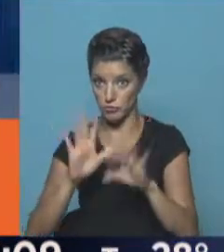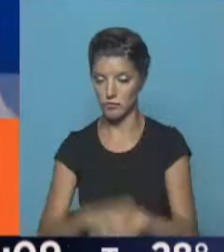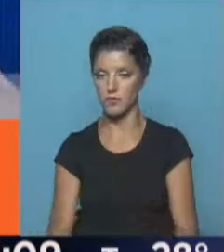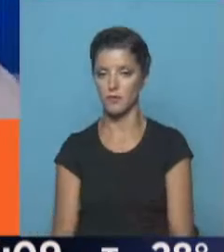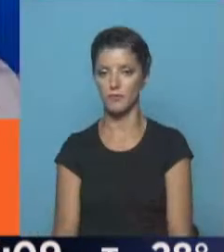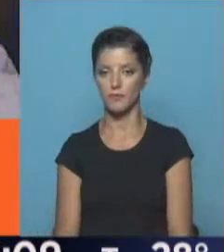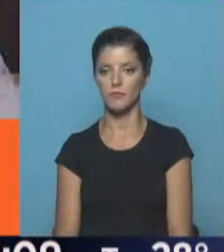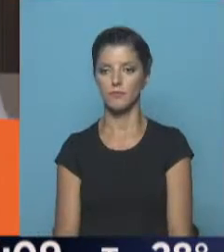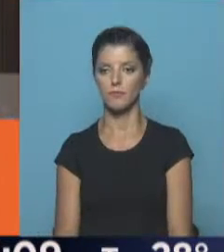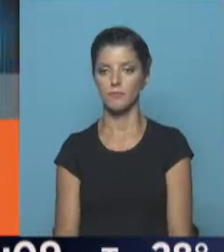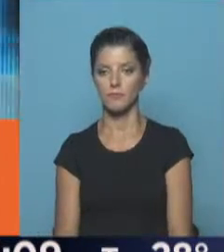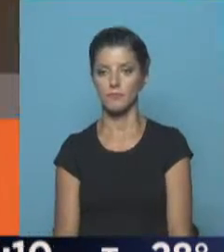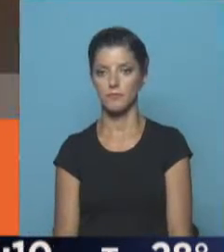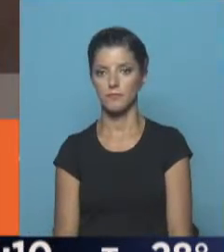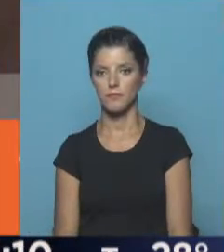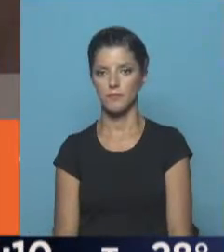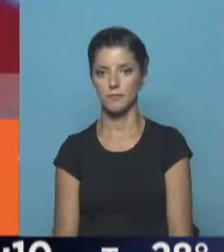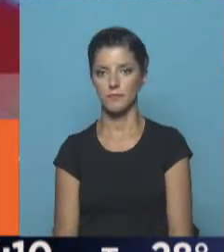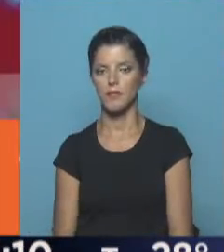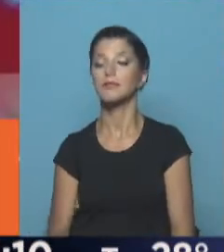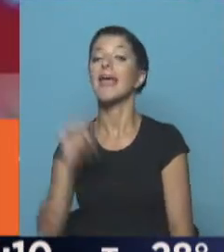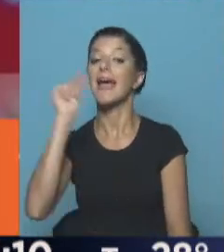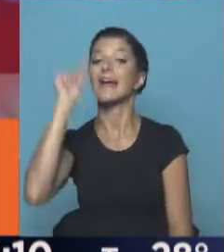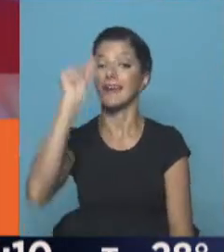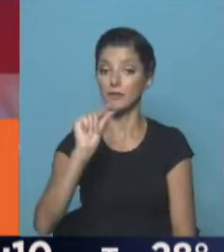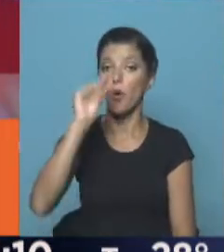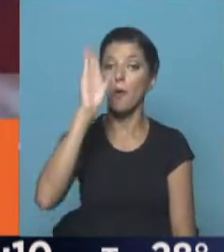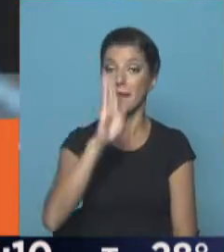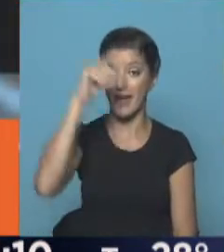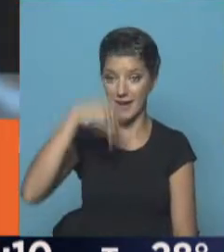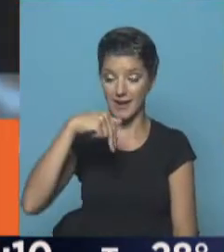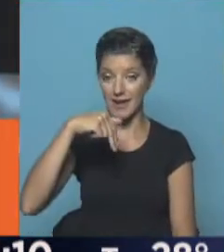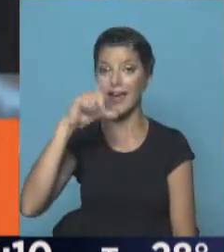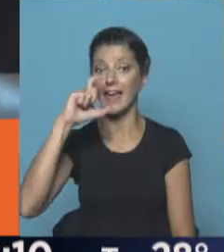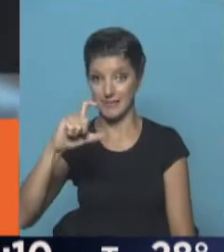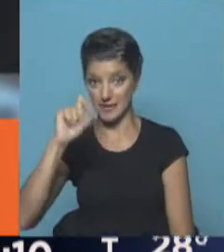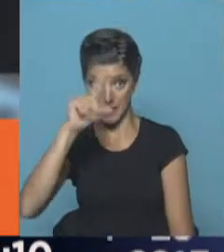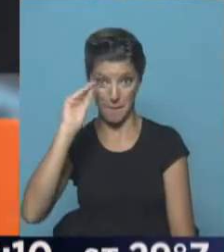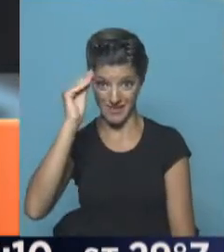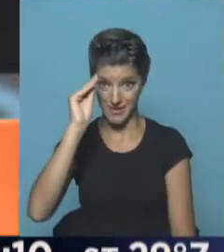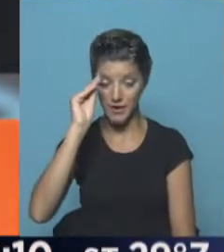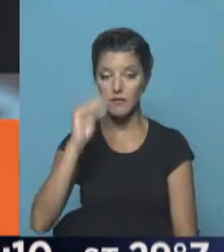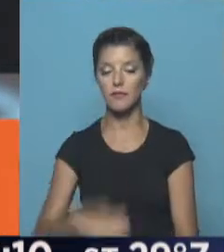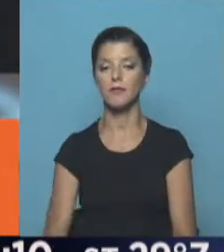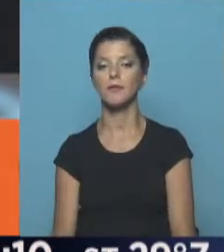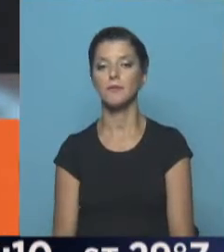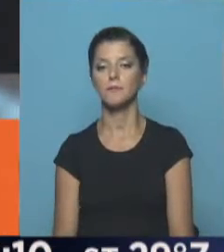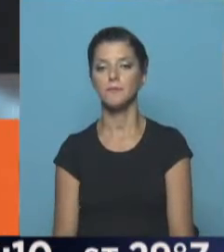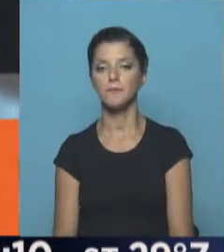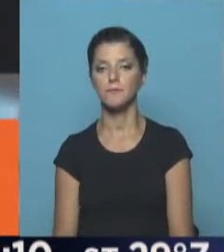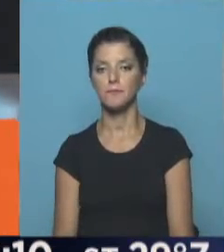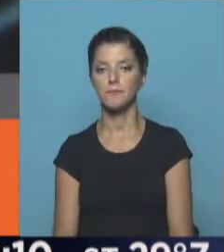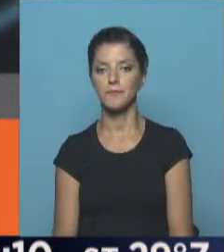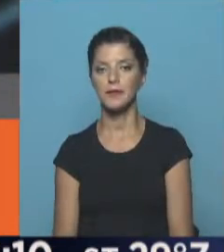afectados en latinoamérica son créditos del bndes de brasil que estaban en países